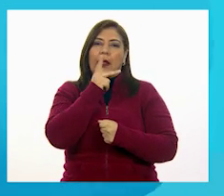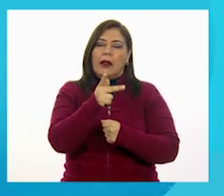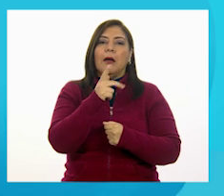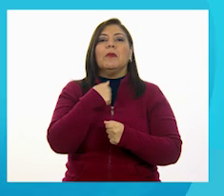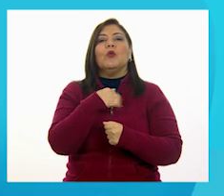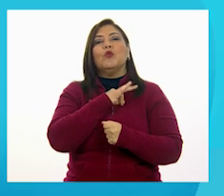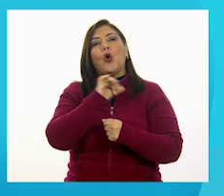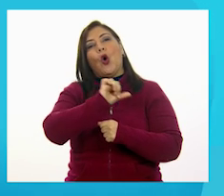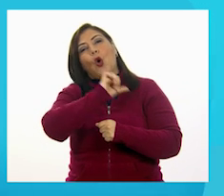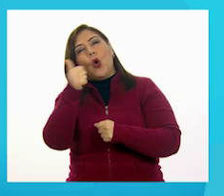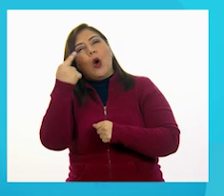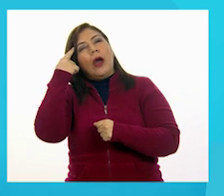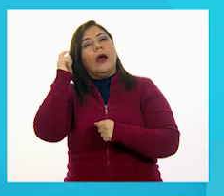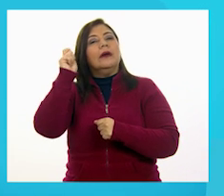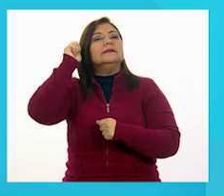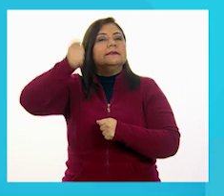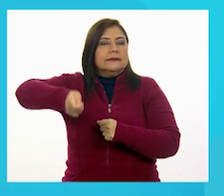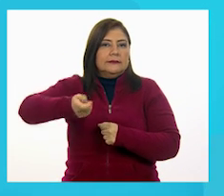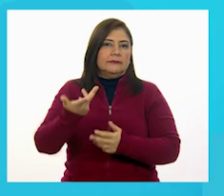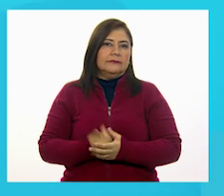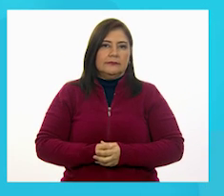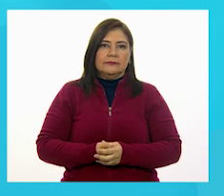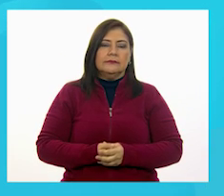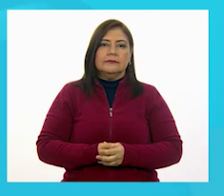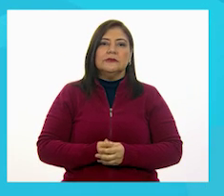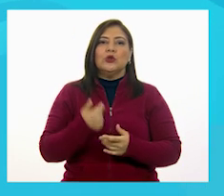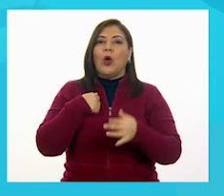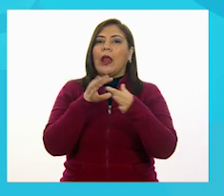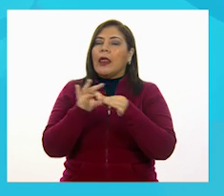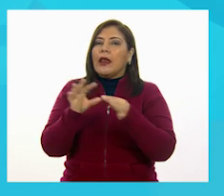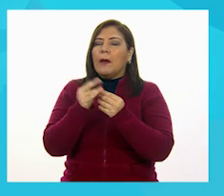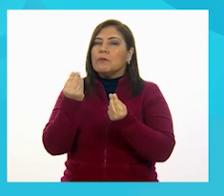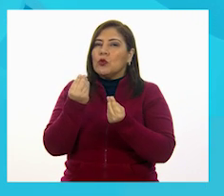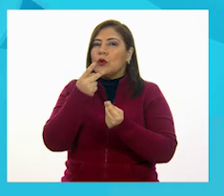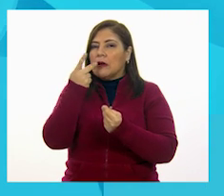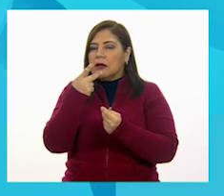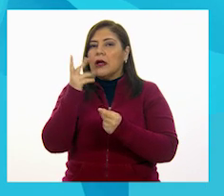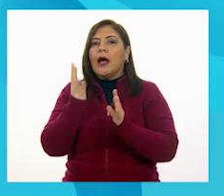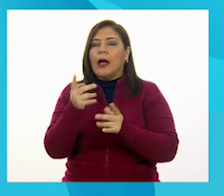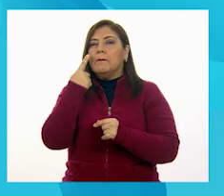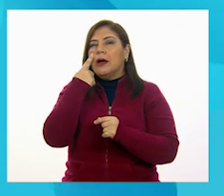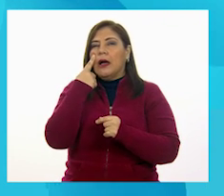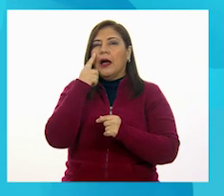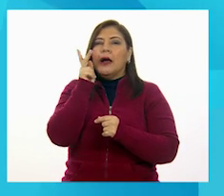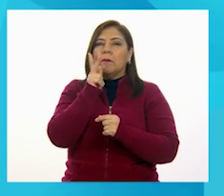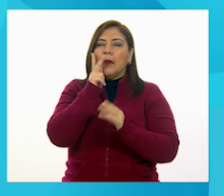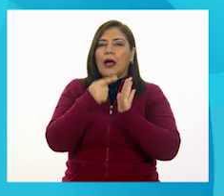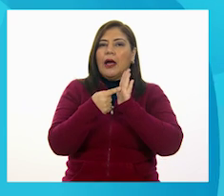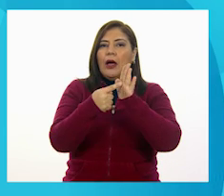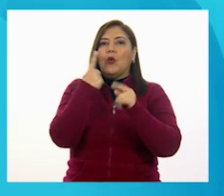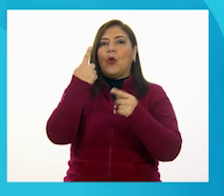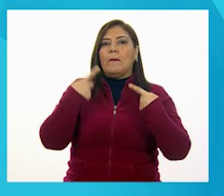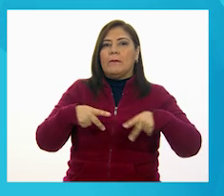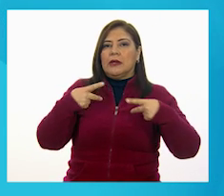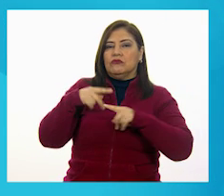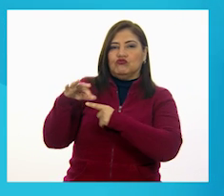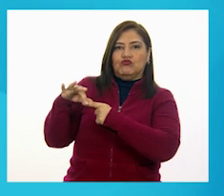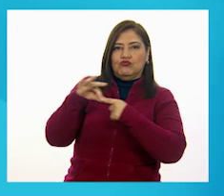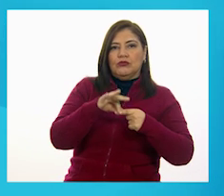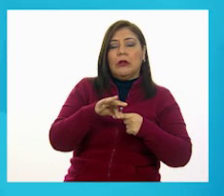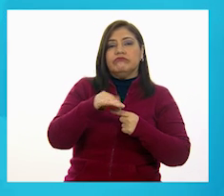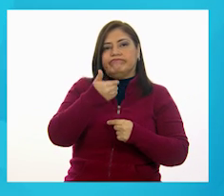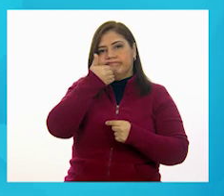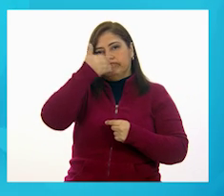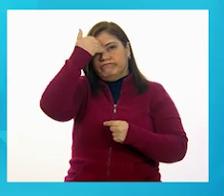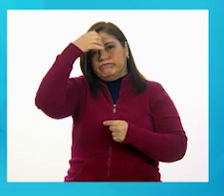les dará otro. Miren, he hablado mucho, Alexia. Yo creo que mejor escuchamos a un especialista que nos diga